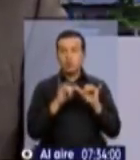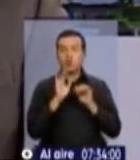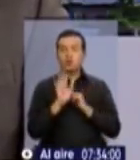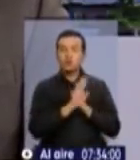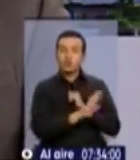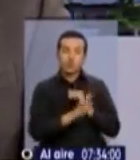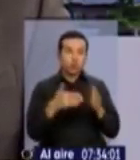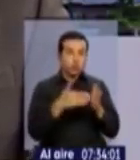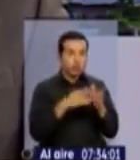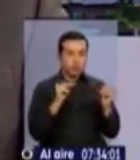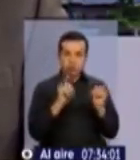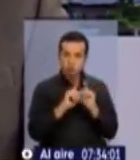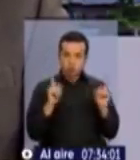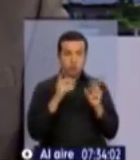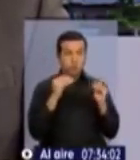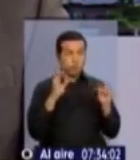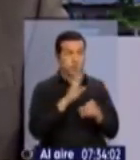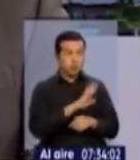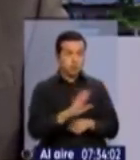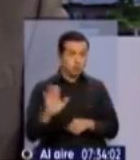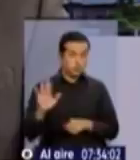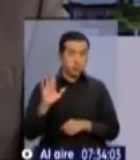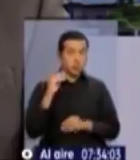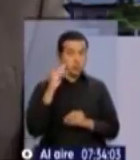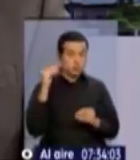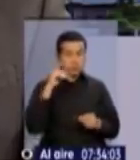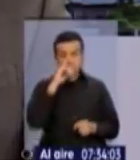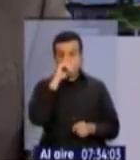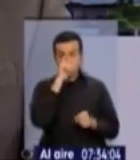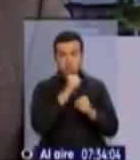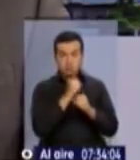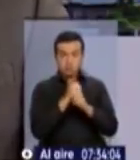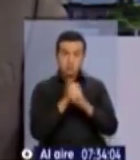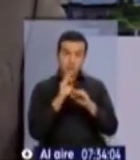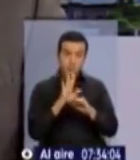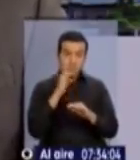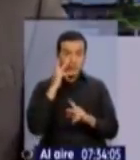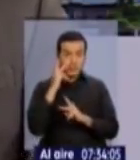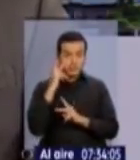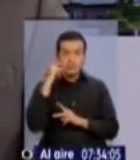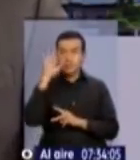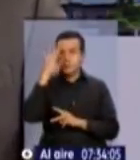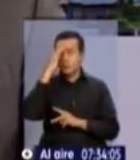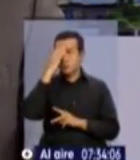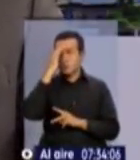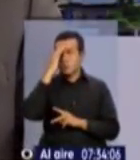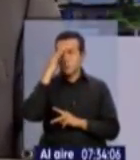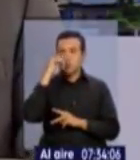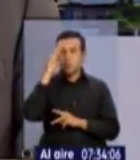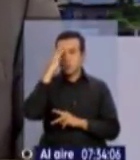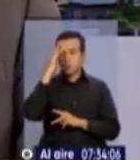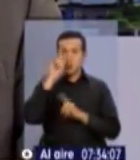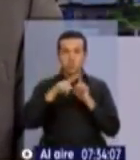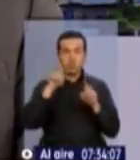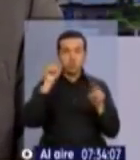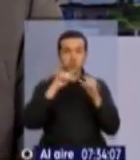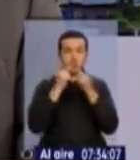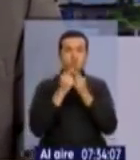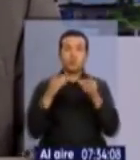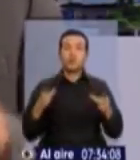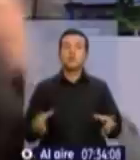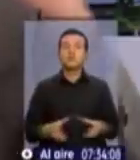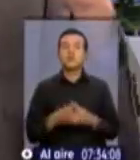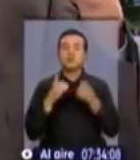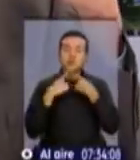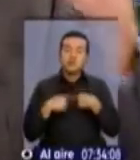es lan generador de inglés han generado la de empleo no he visto con preocupación de parte de ciertos sectores gremiales que dicen que solamente